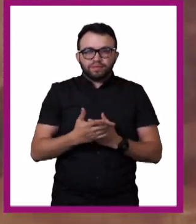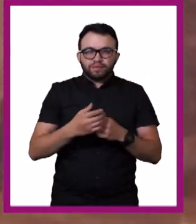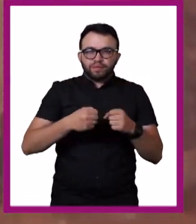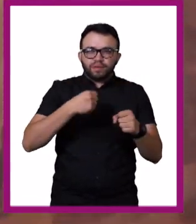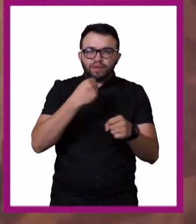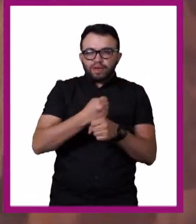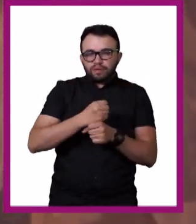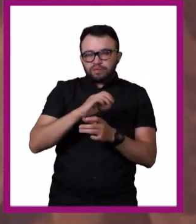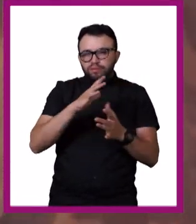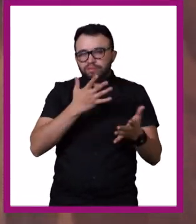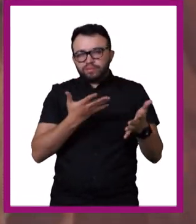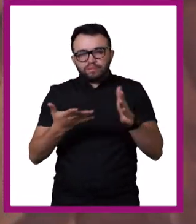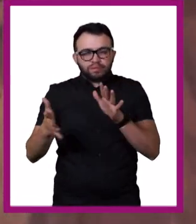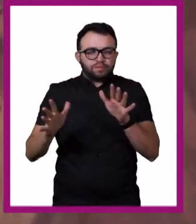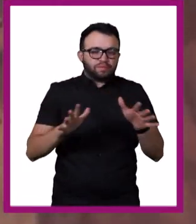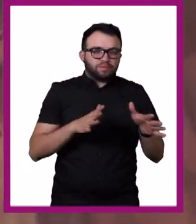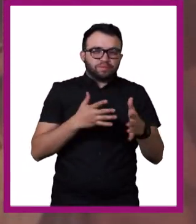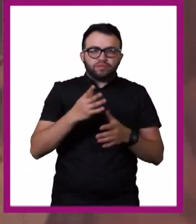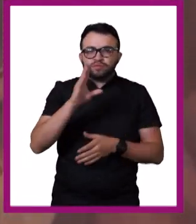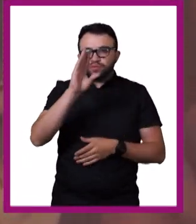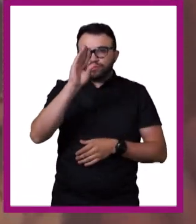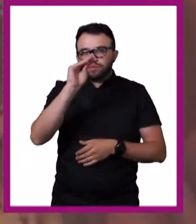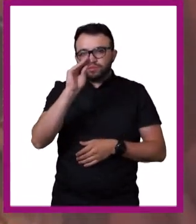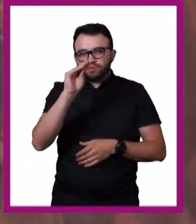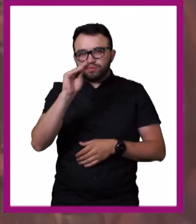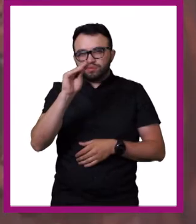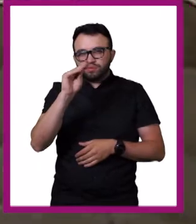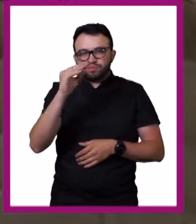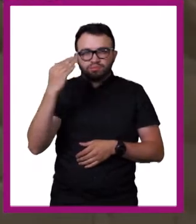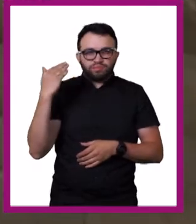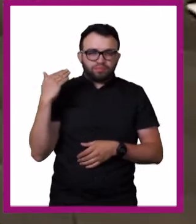mediados de los años 90, más o menos,